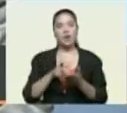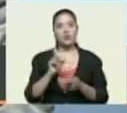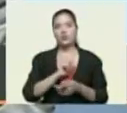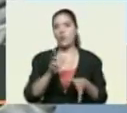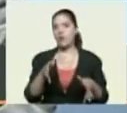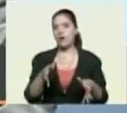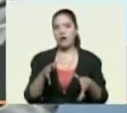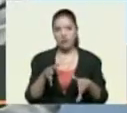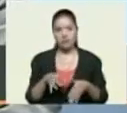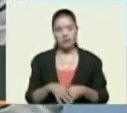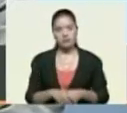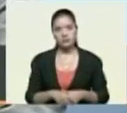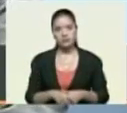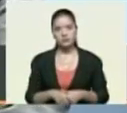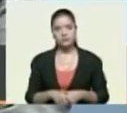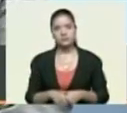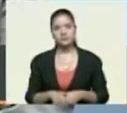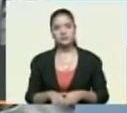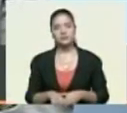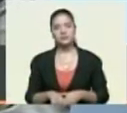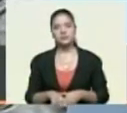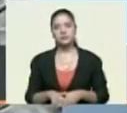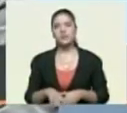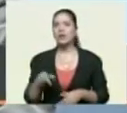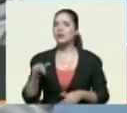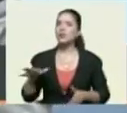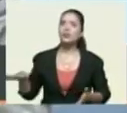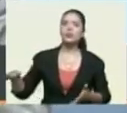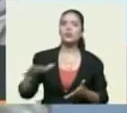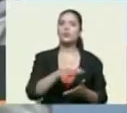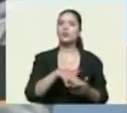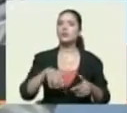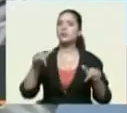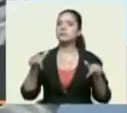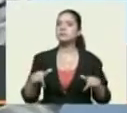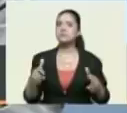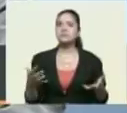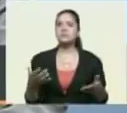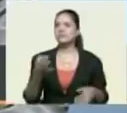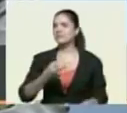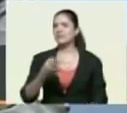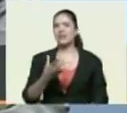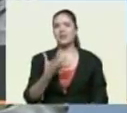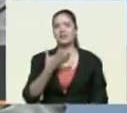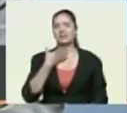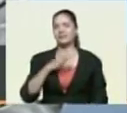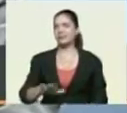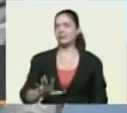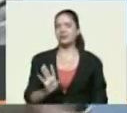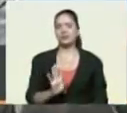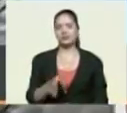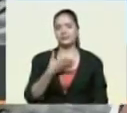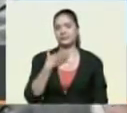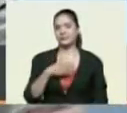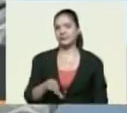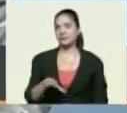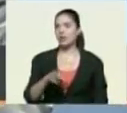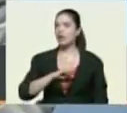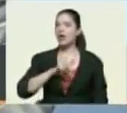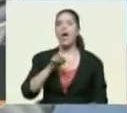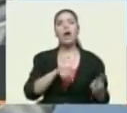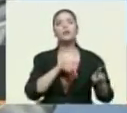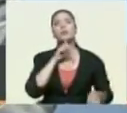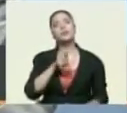gana en una región, realmente no deja de ser repugnante. Uno se